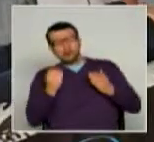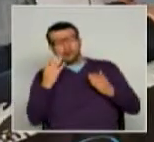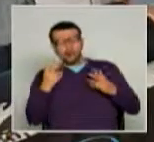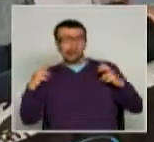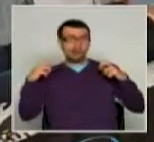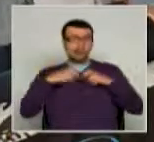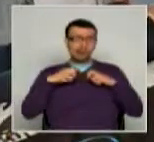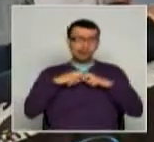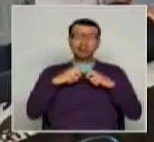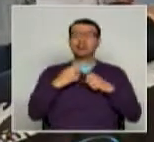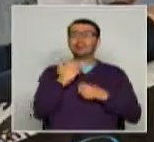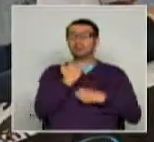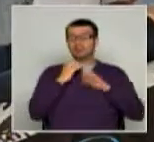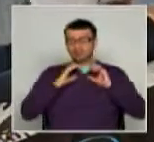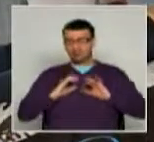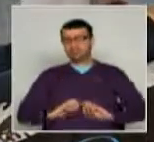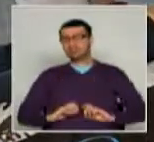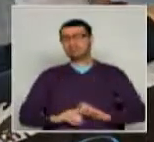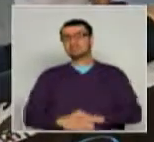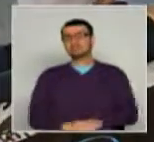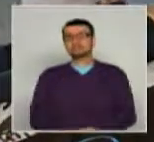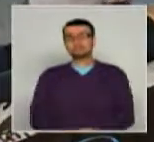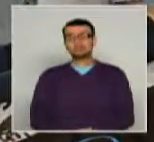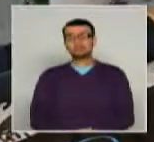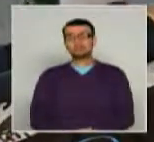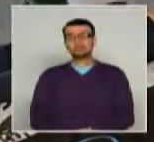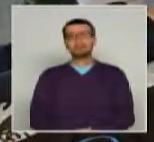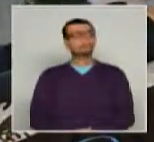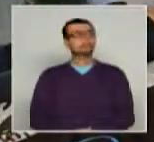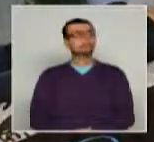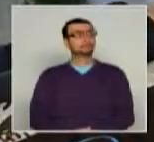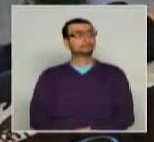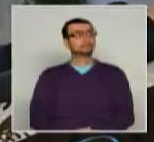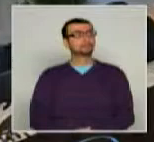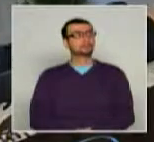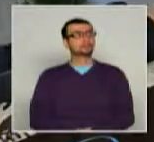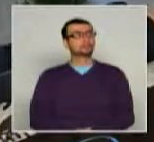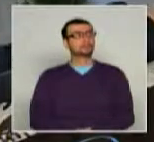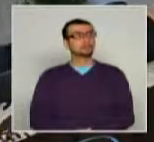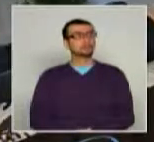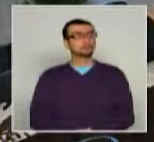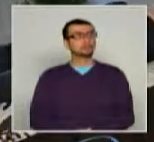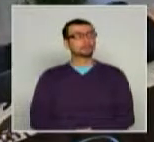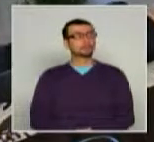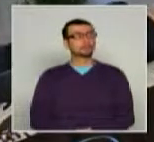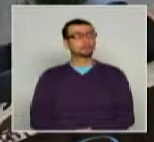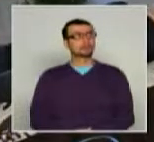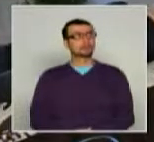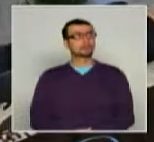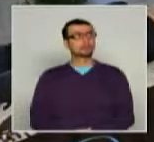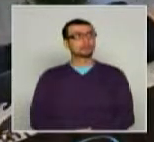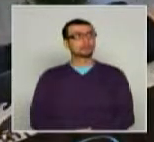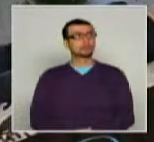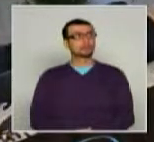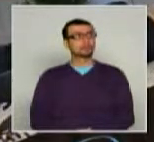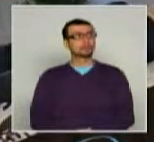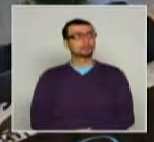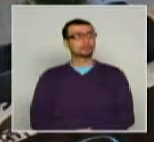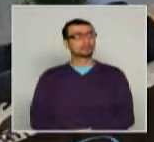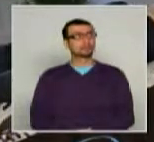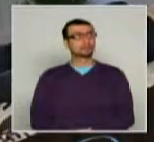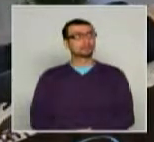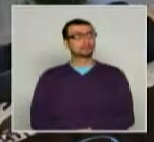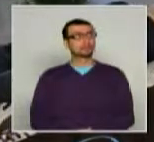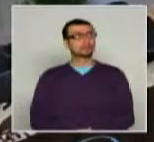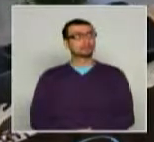los campos eléctricos del cuerpo. Ahí ya sean... Perdón, Raúl, que es muy importante